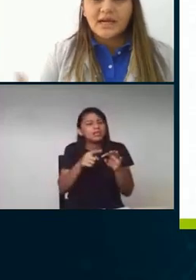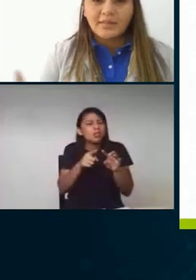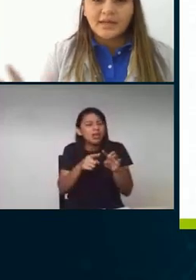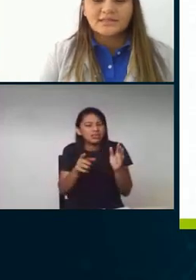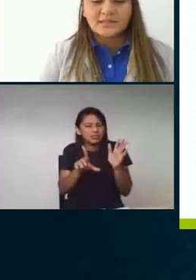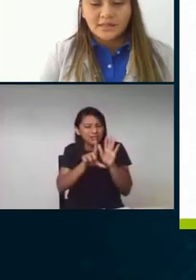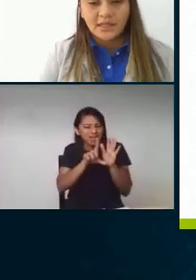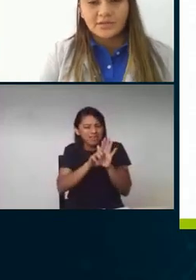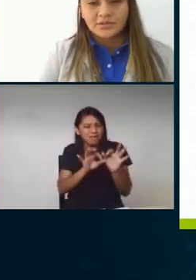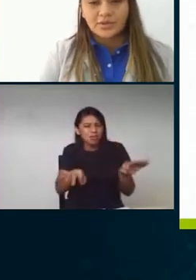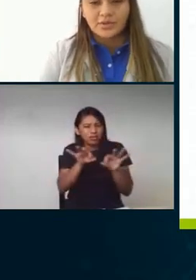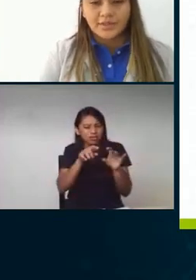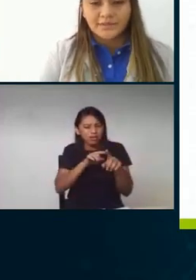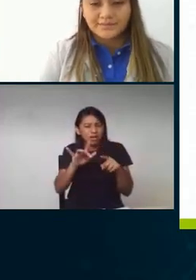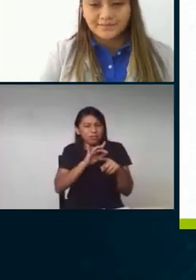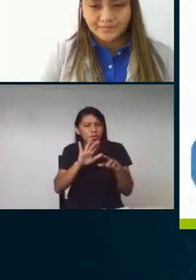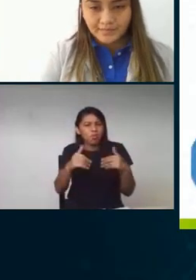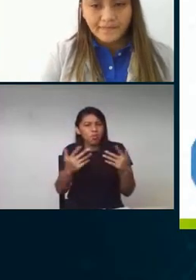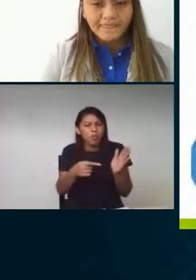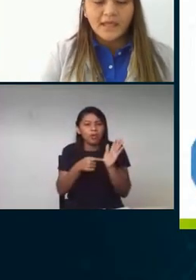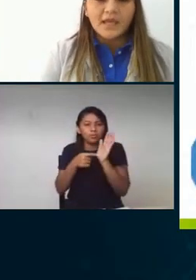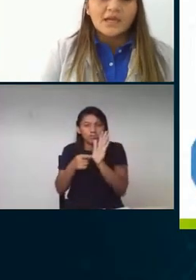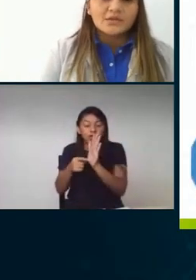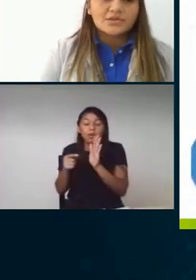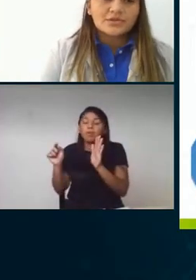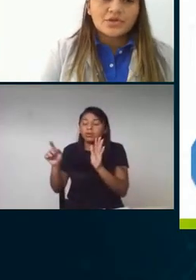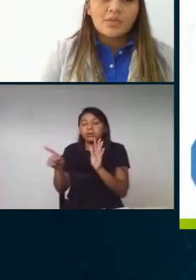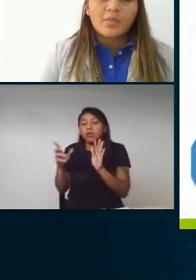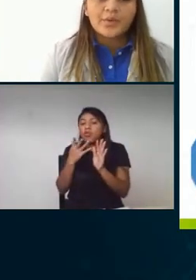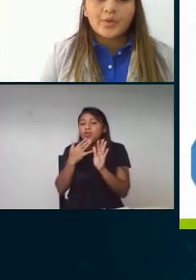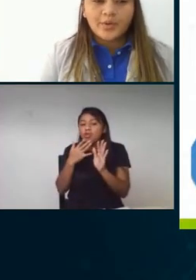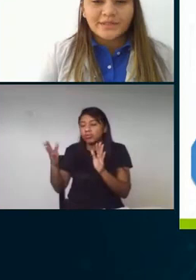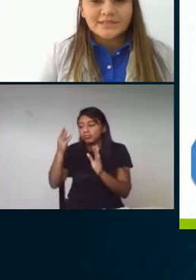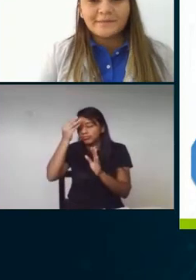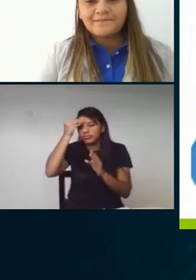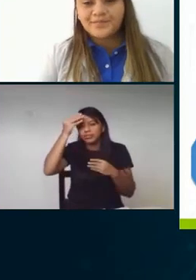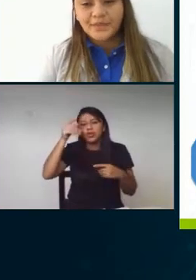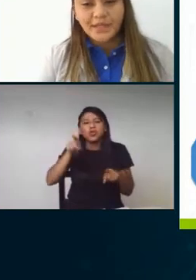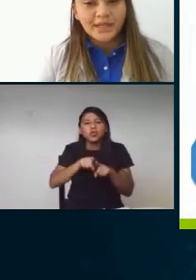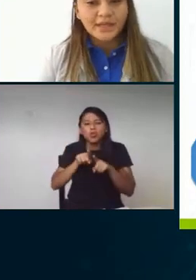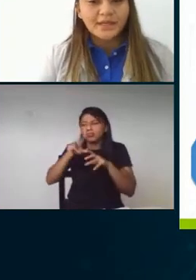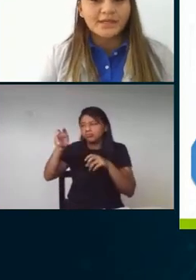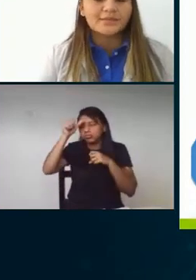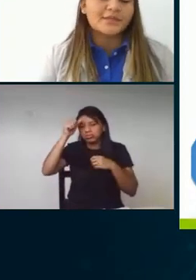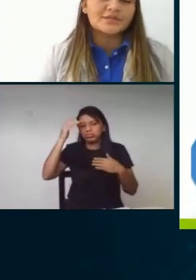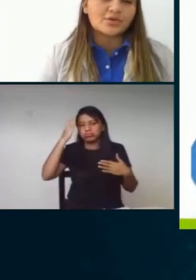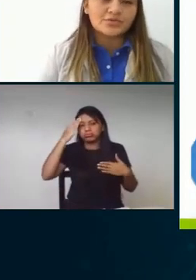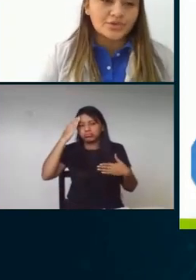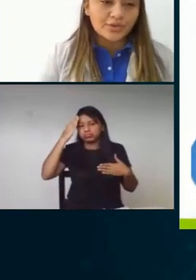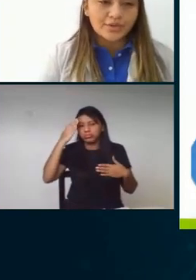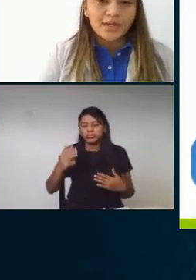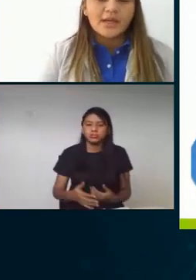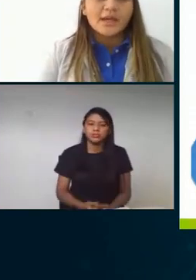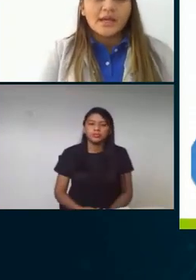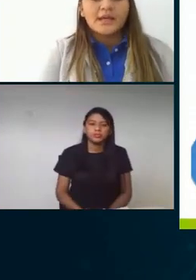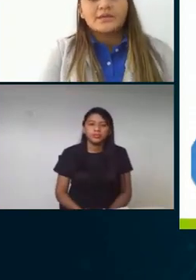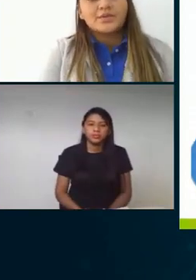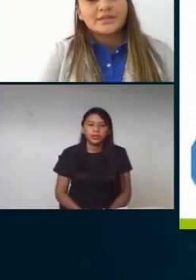conocer acerca más de los colores. Nosotros como propuesta de